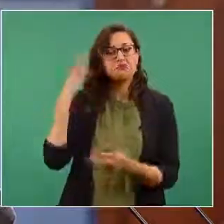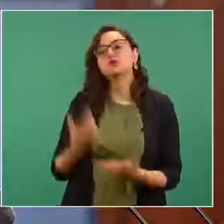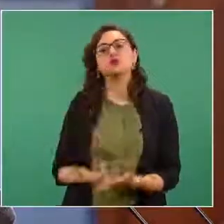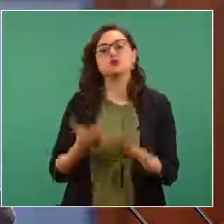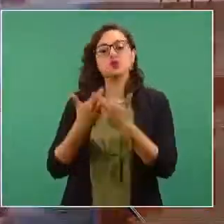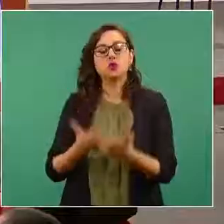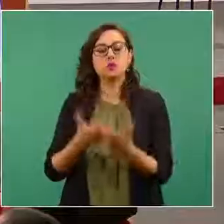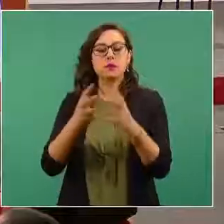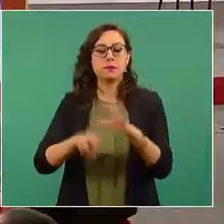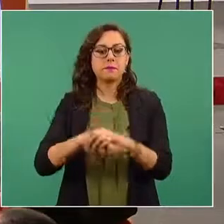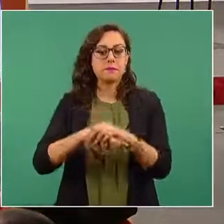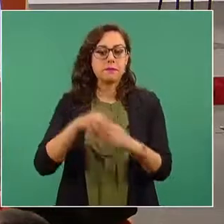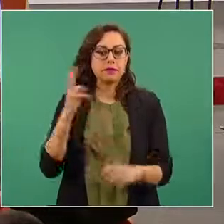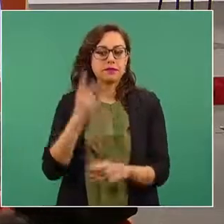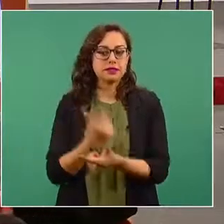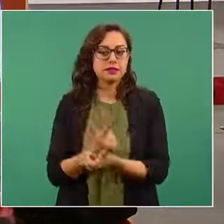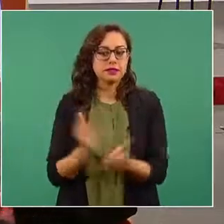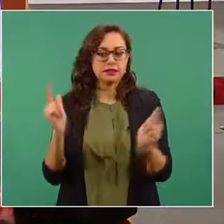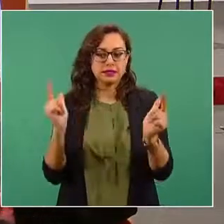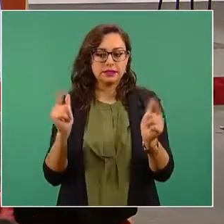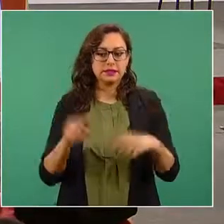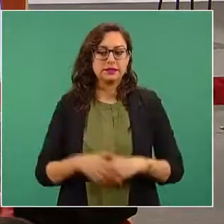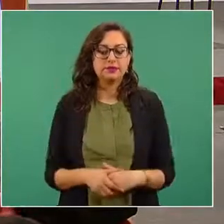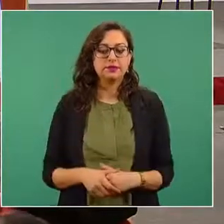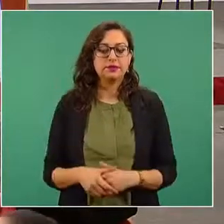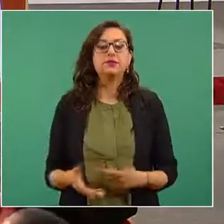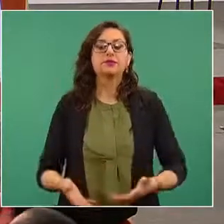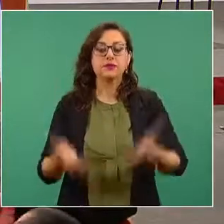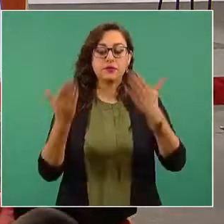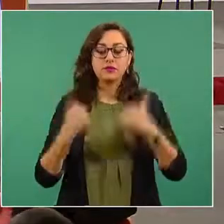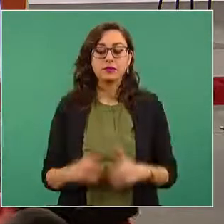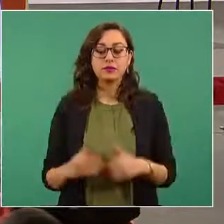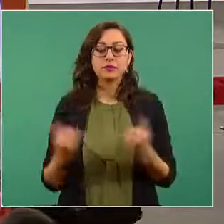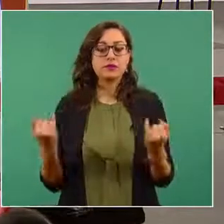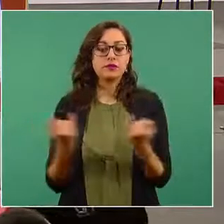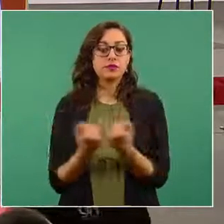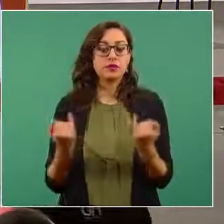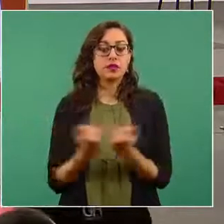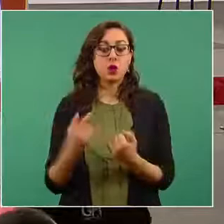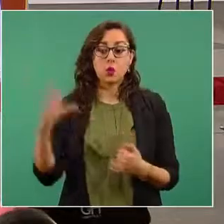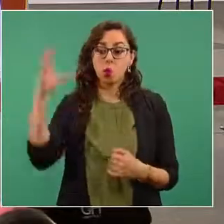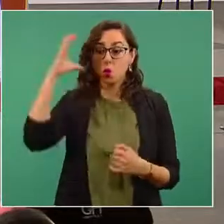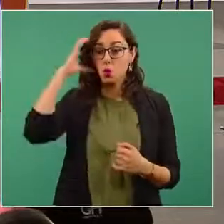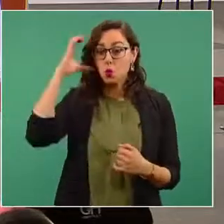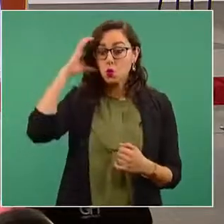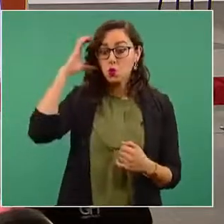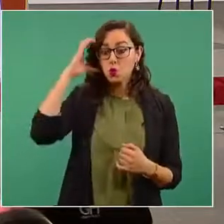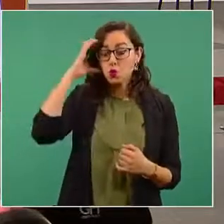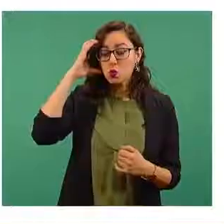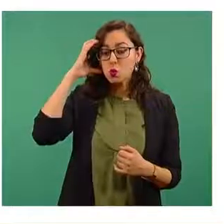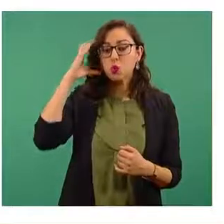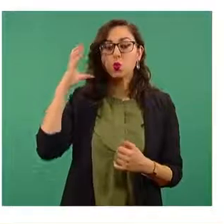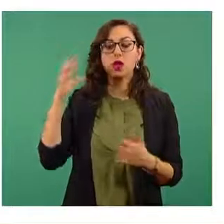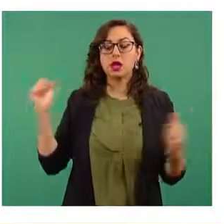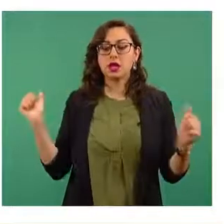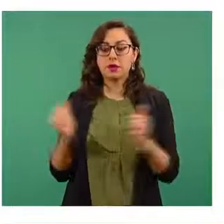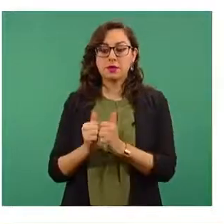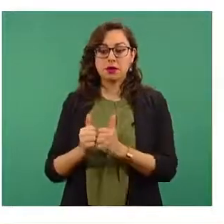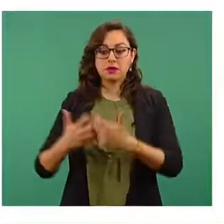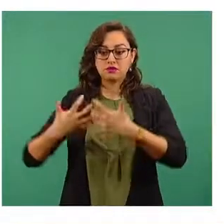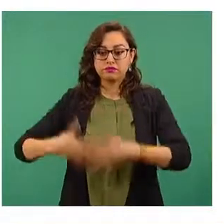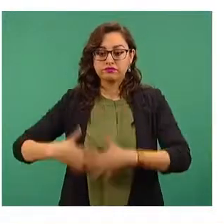momento. La siguiente, por favor. Lo mismo sucede con aquellas camas que Es para individuos, para